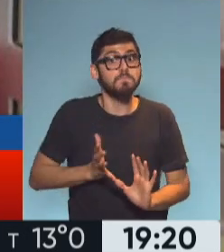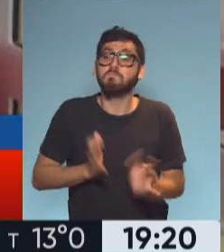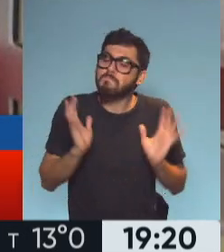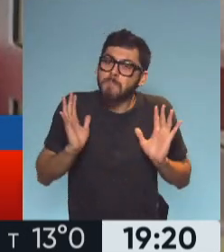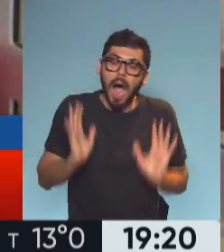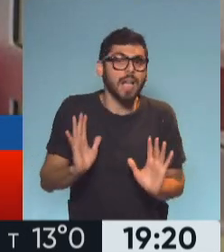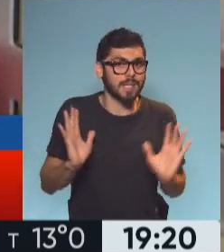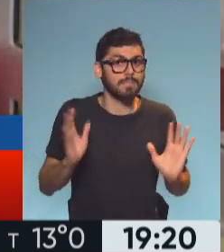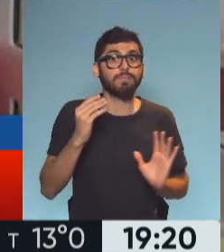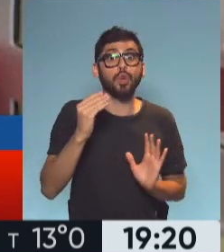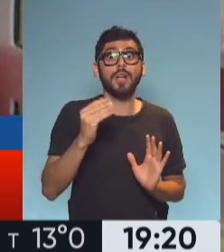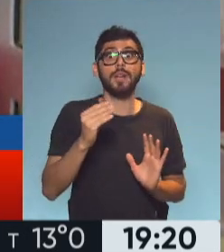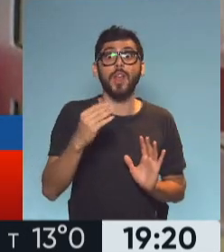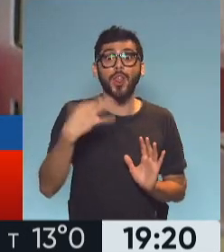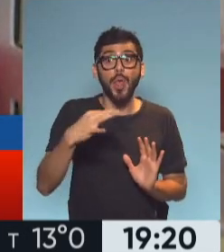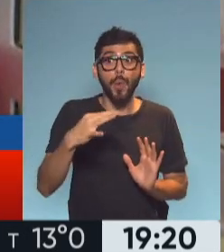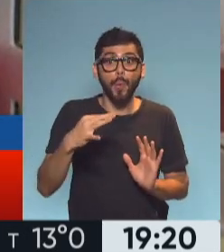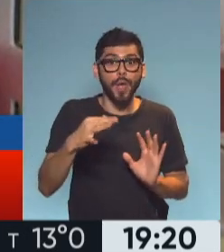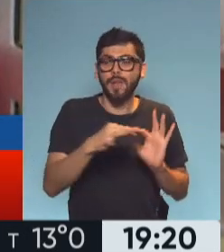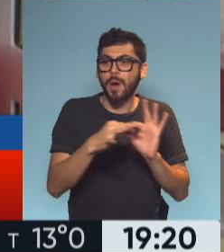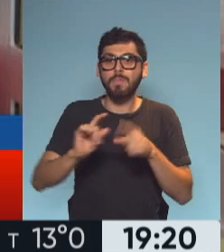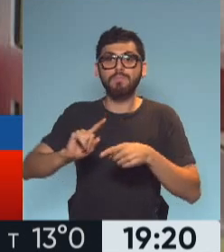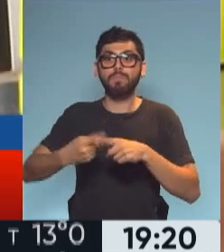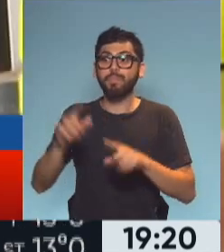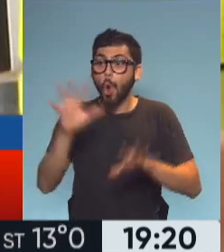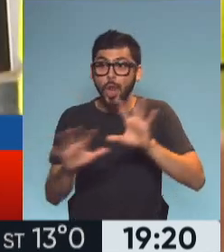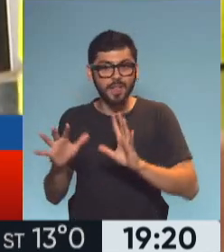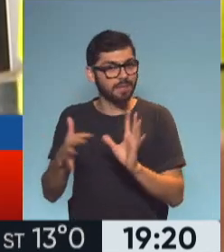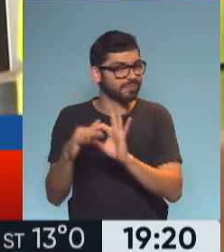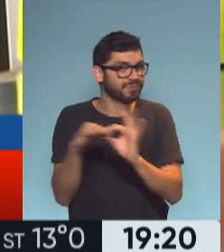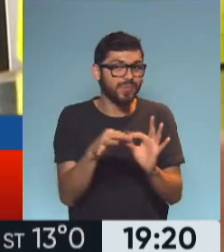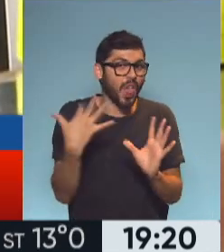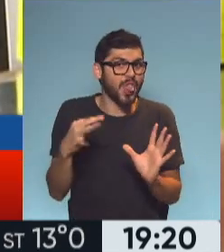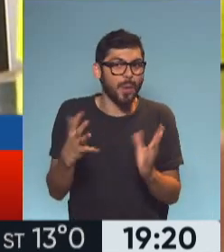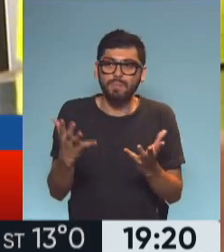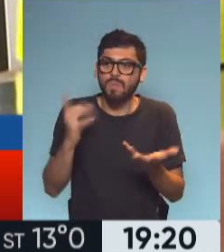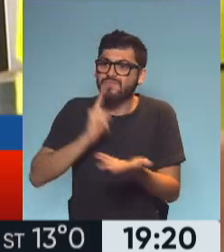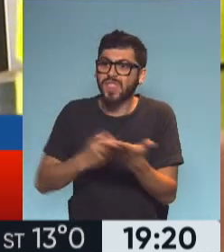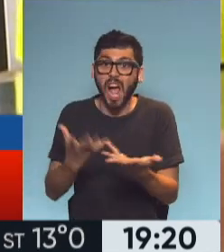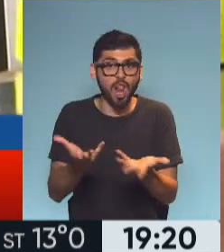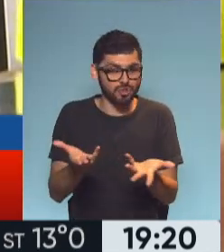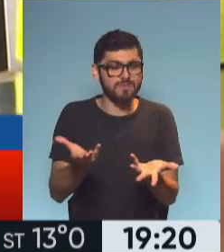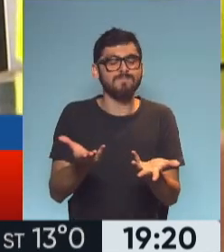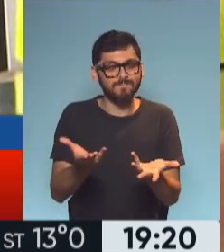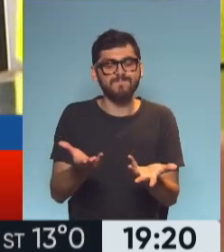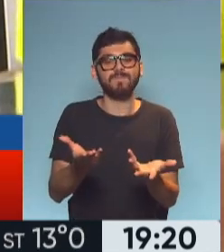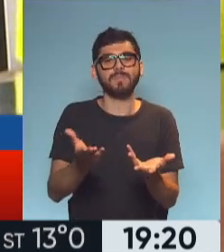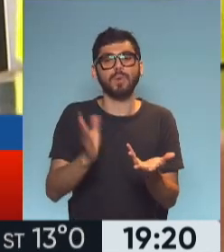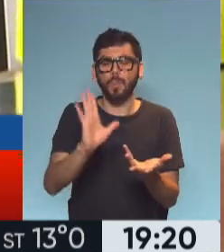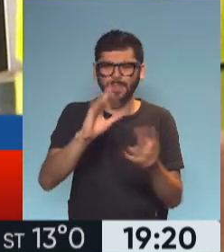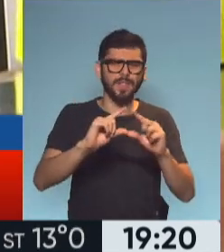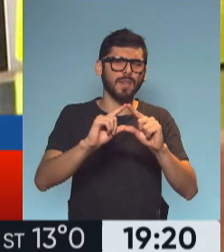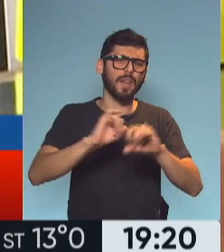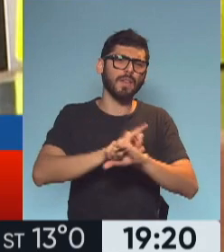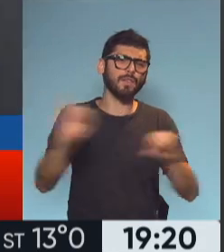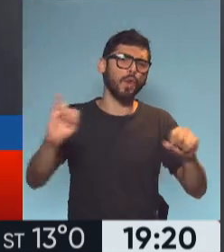usted dice porque tienen que ser impactados en políticas públicas en políticas de acción con respecto al cob y bueno más allá de estos datos que